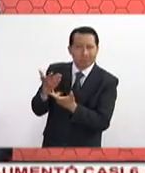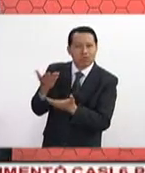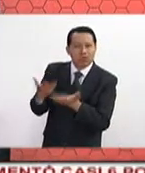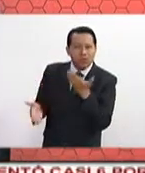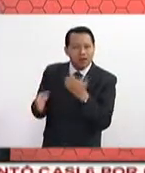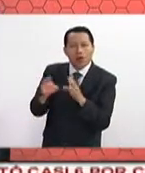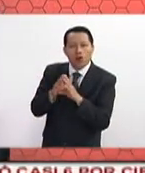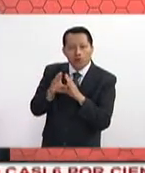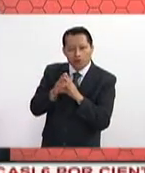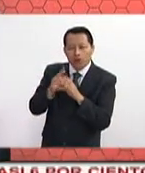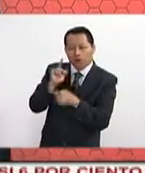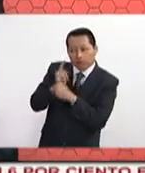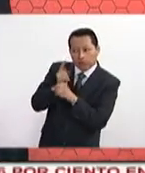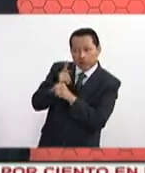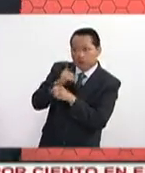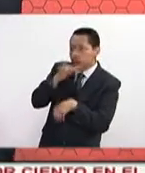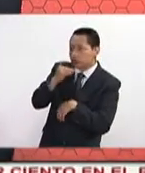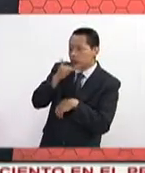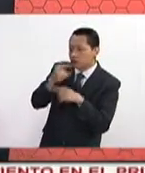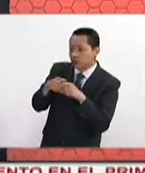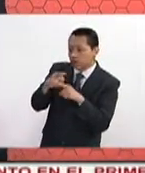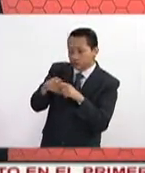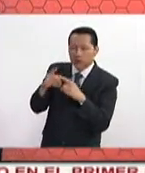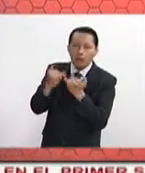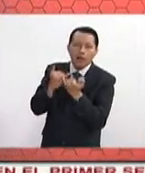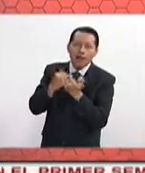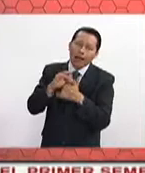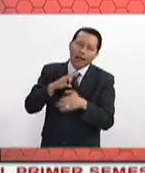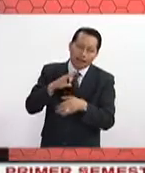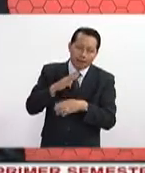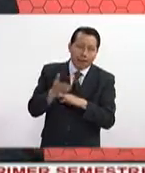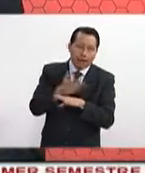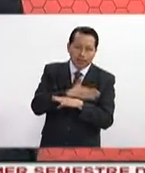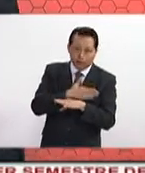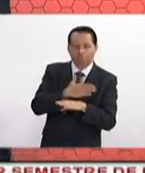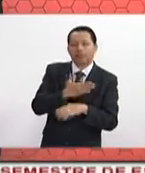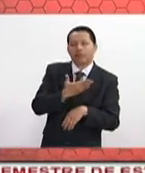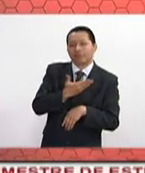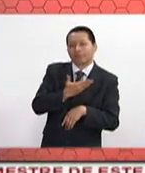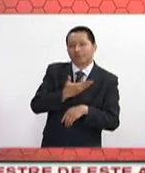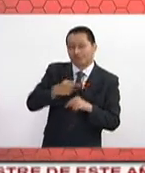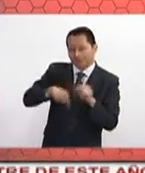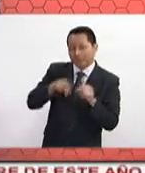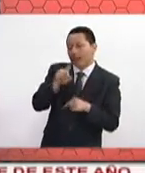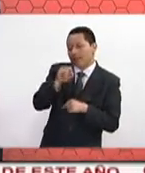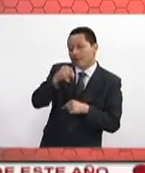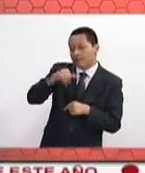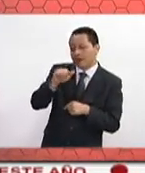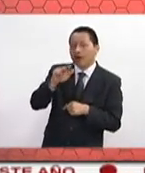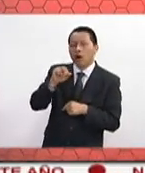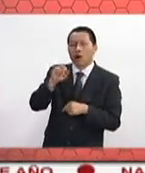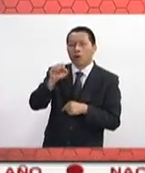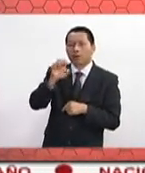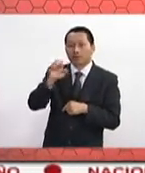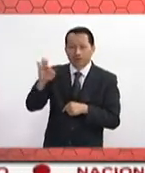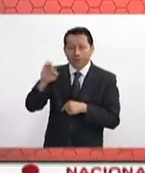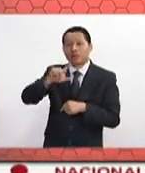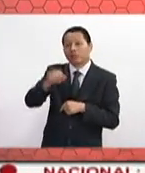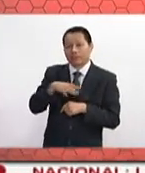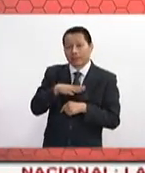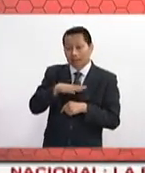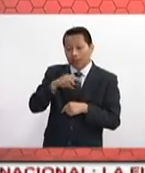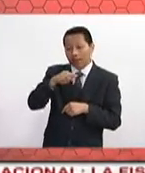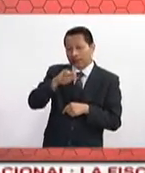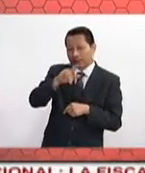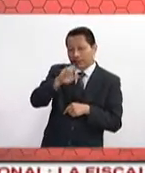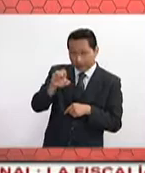se han vivido estos casos de corrupción, sino un impeachment con Dilma Rousseff. Después la llegada de Michel Temer, una